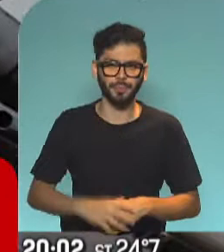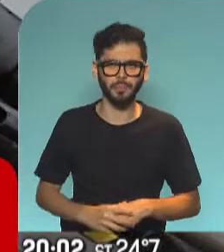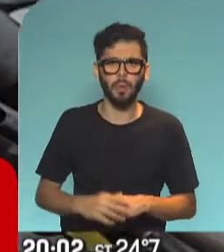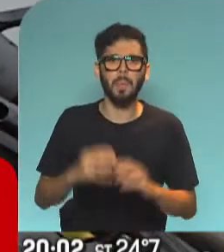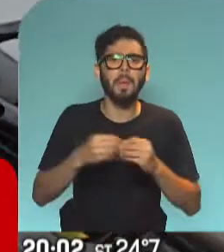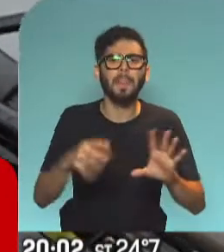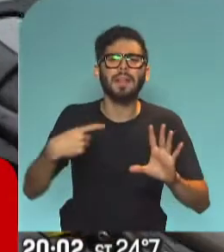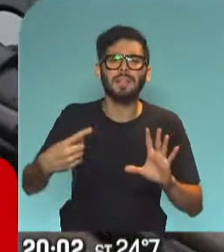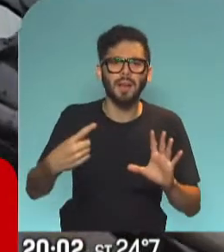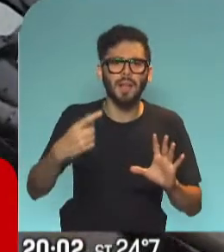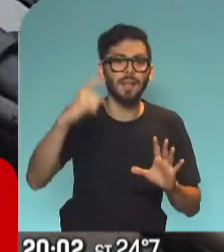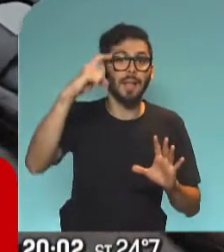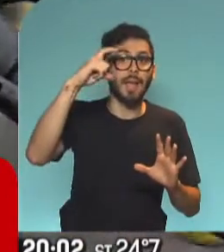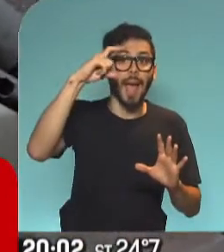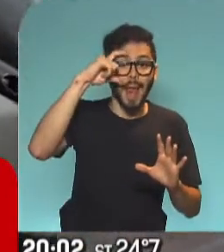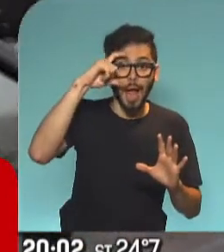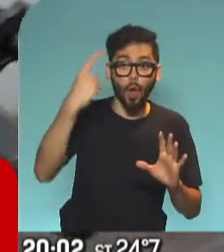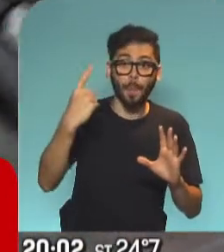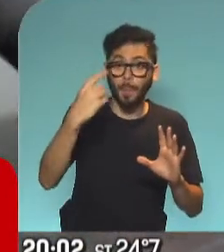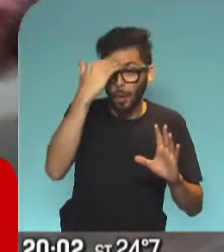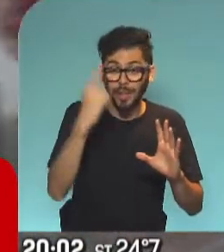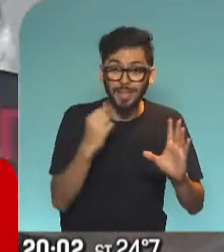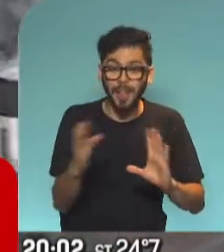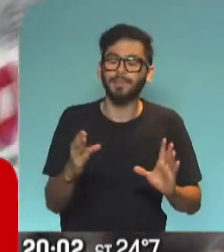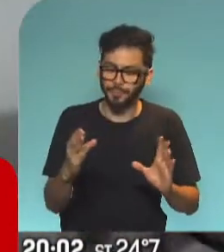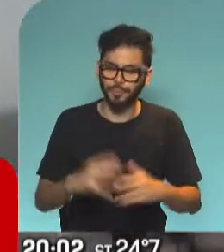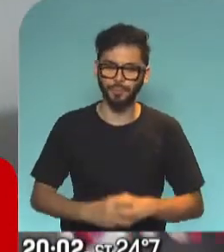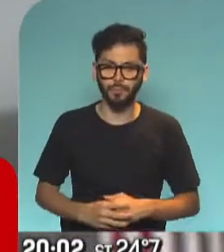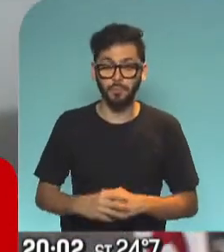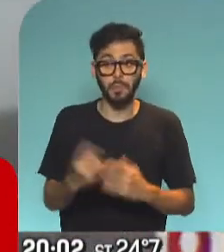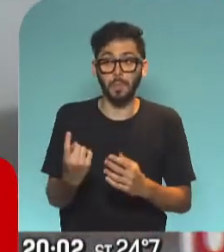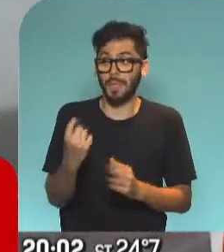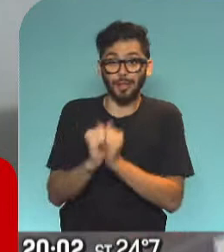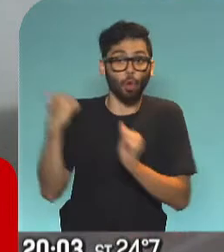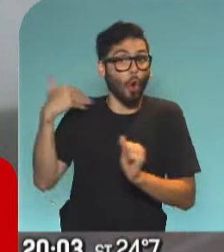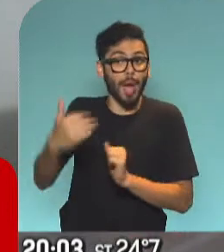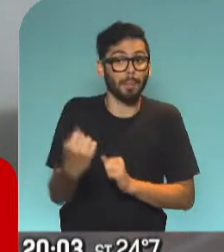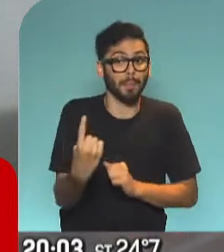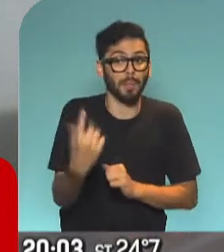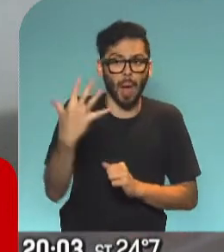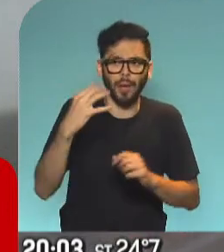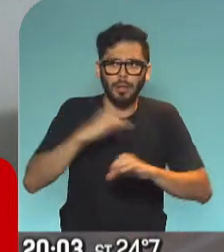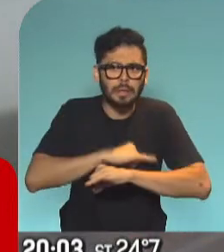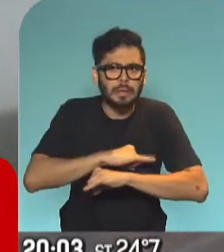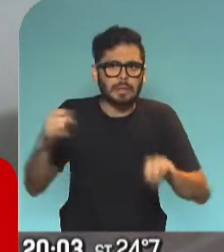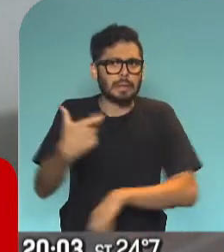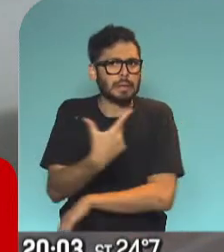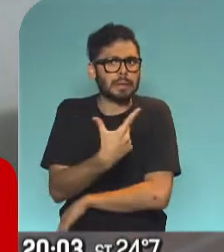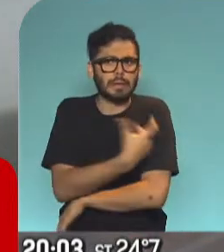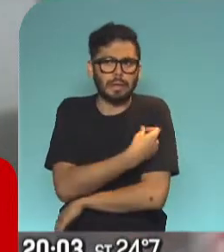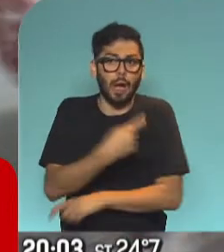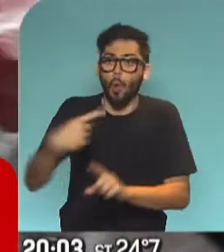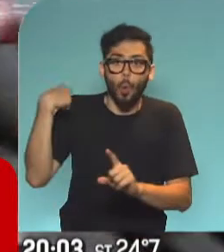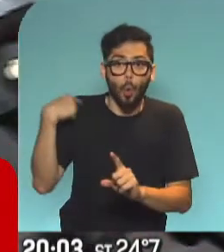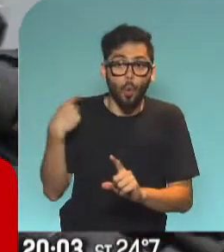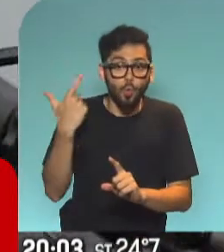quincena de enero, estoy convencido. Un hecho histórico, campaña, como dijo el ministro, el jefe de gabinete, una campaña de vacunación histórica nunca antes vista en